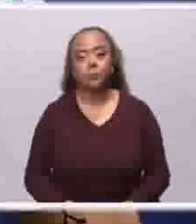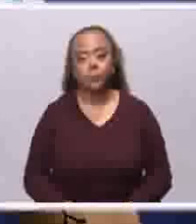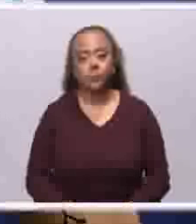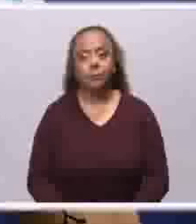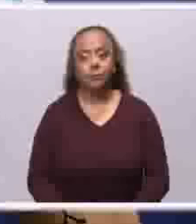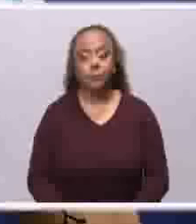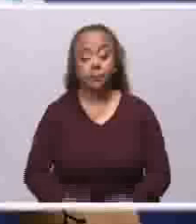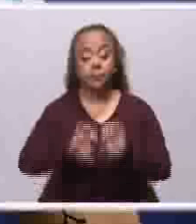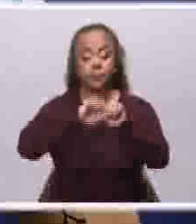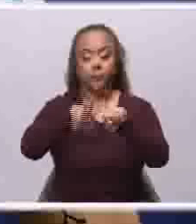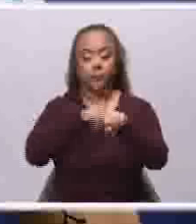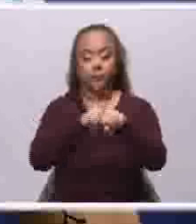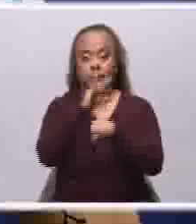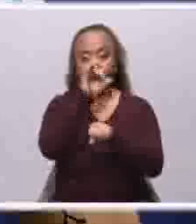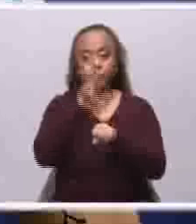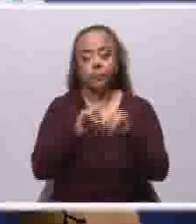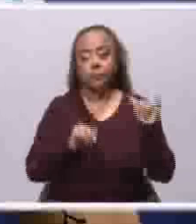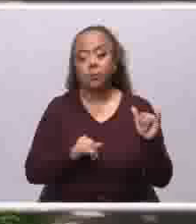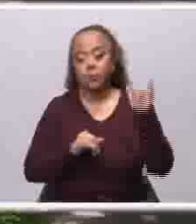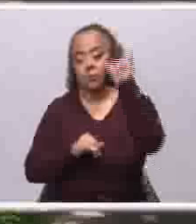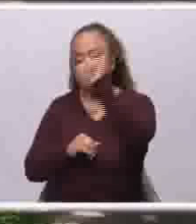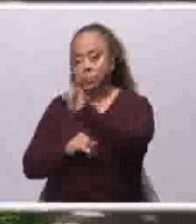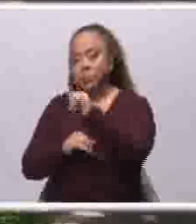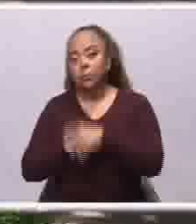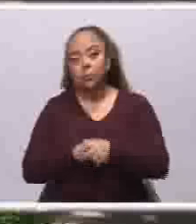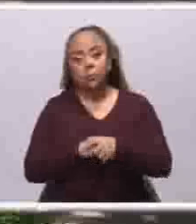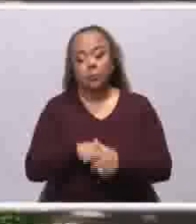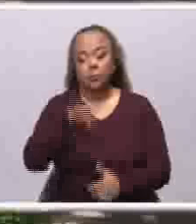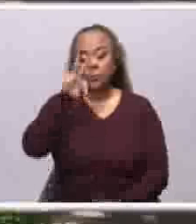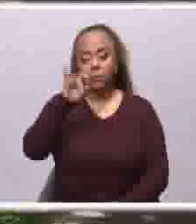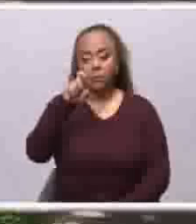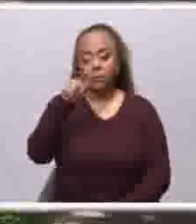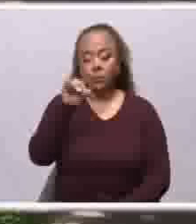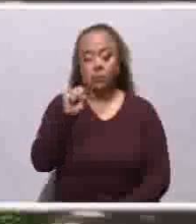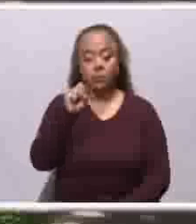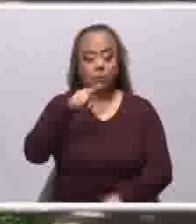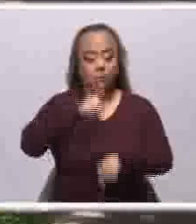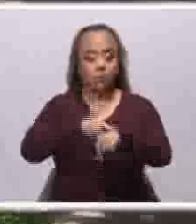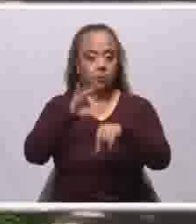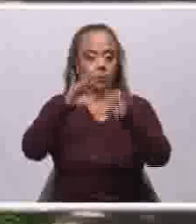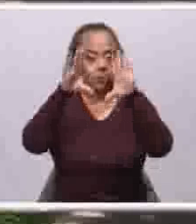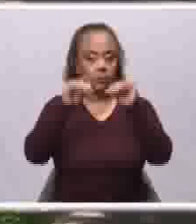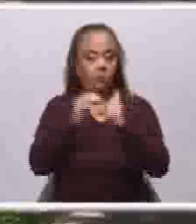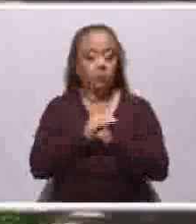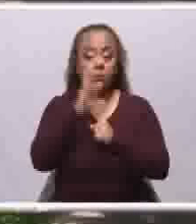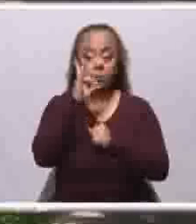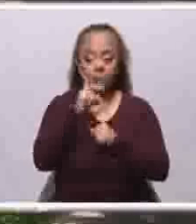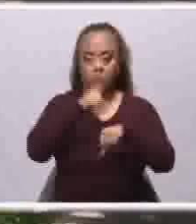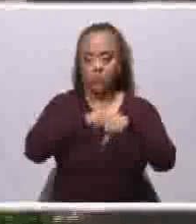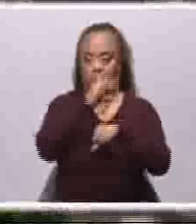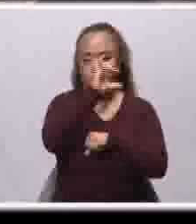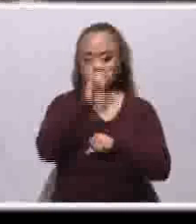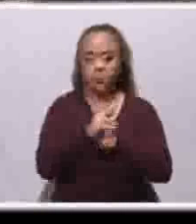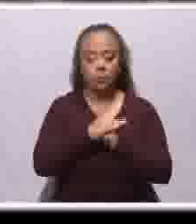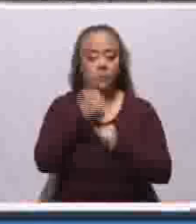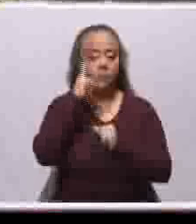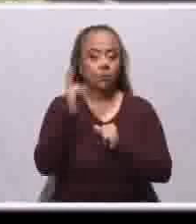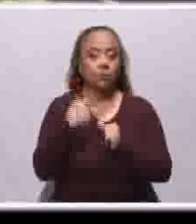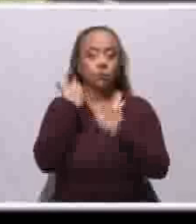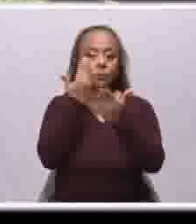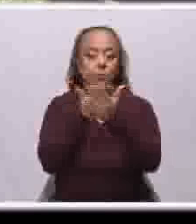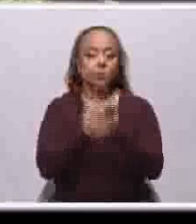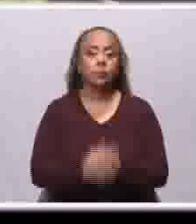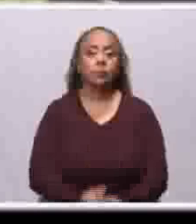selección nacional estará volando estará saliendo de Texas a las 8 de la noche 7 hora de Costa Rica para estar llegando